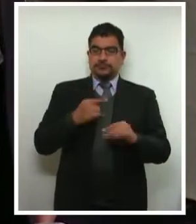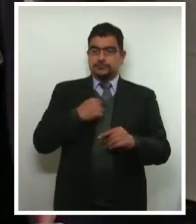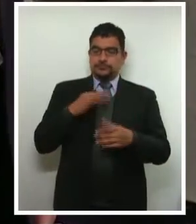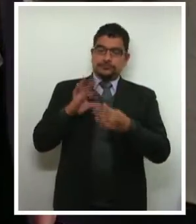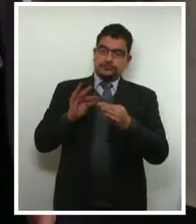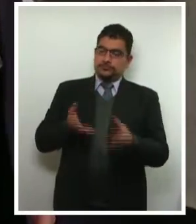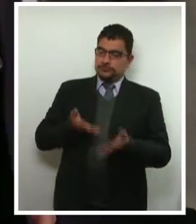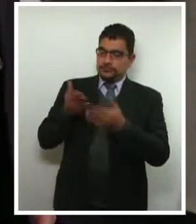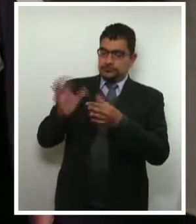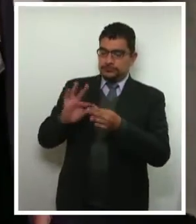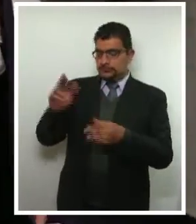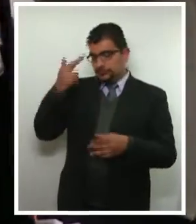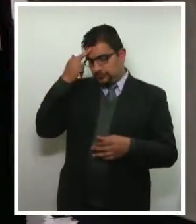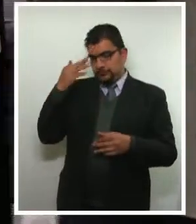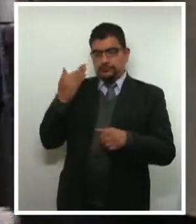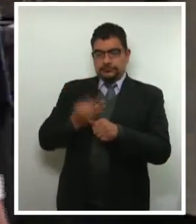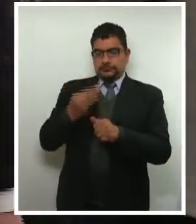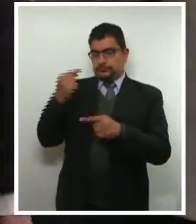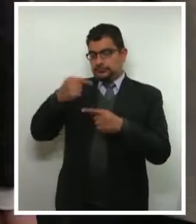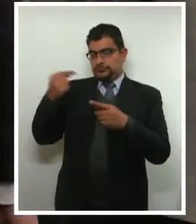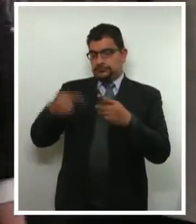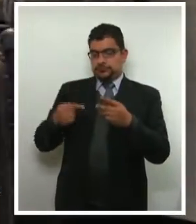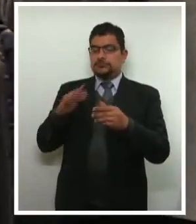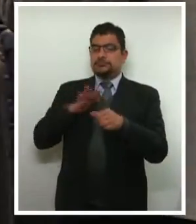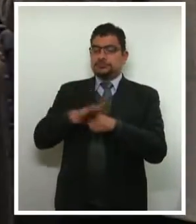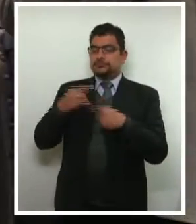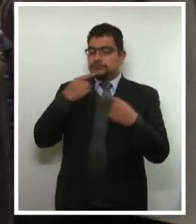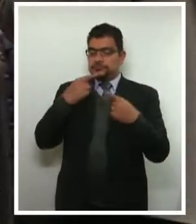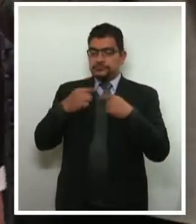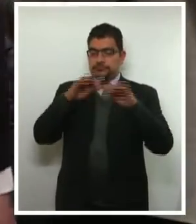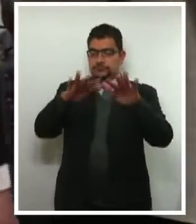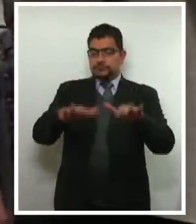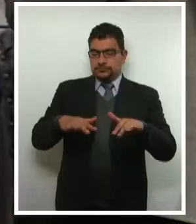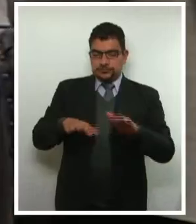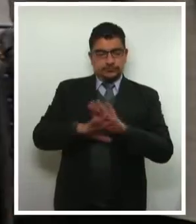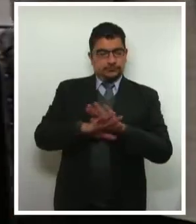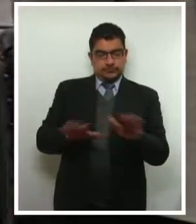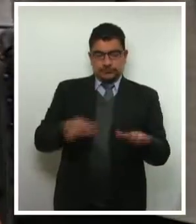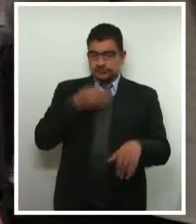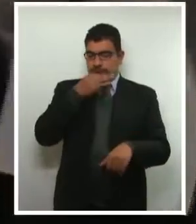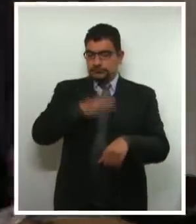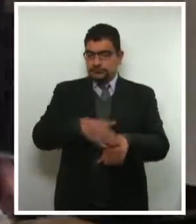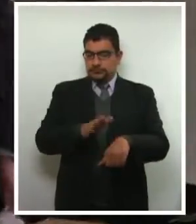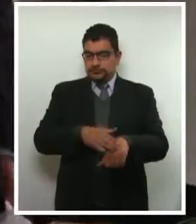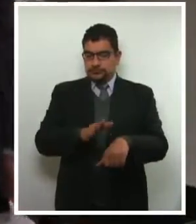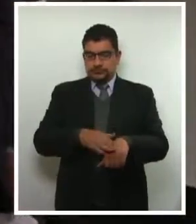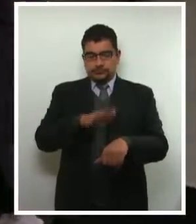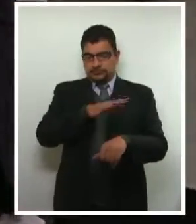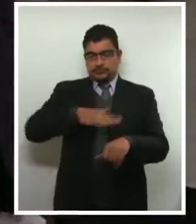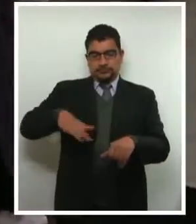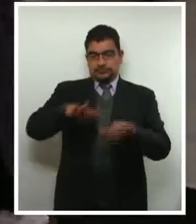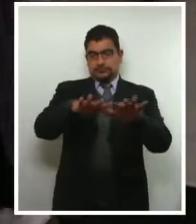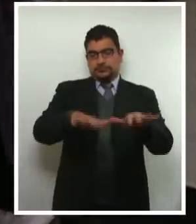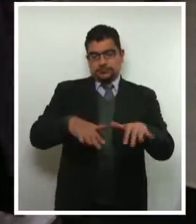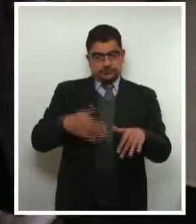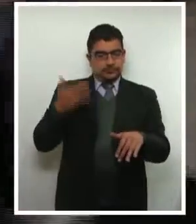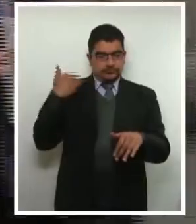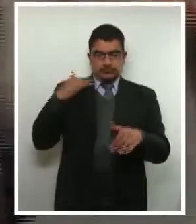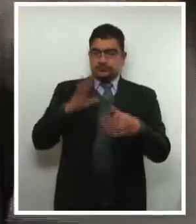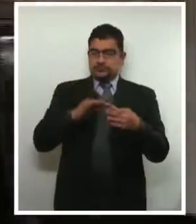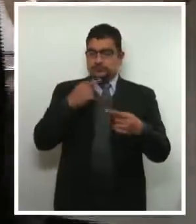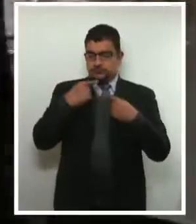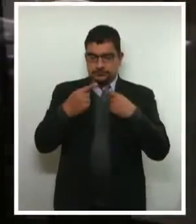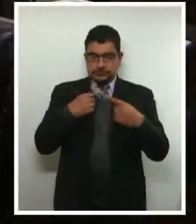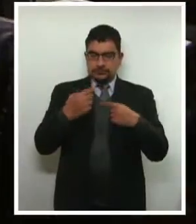estoy recordando cuál fue el acuerdo de la Asamblea. Ese fue el acuerdo de la Asamblea, de tal